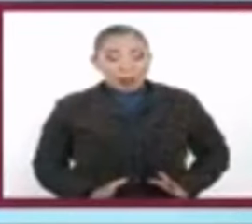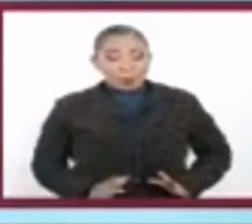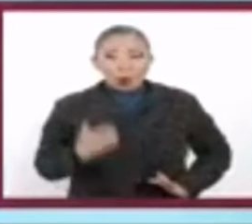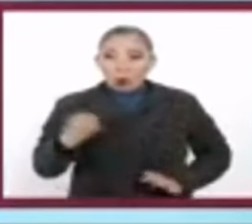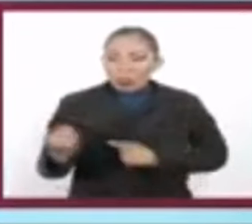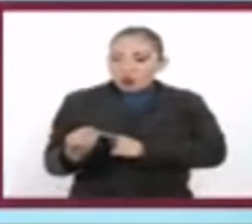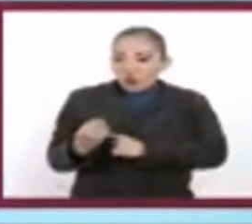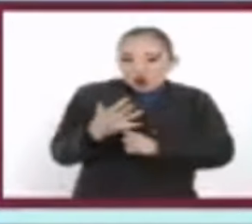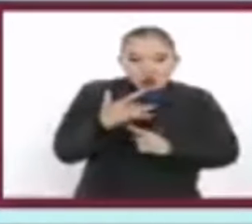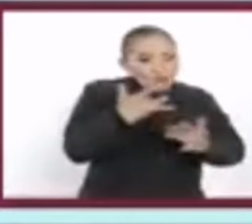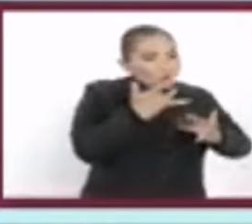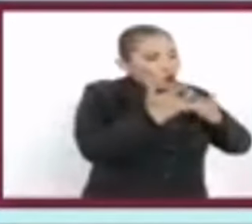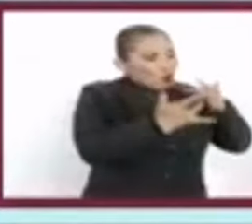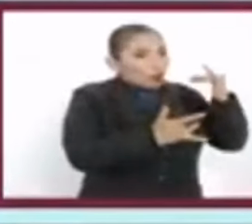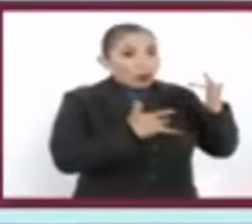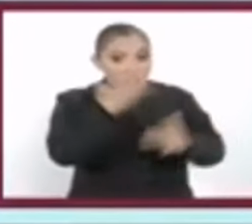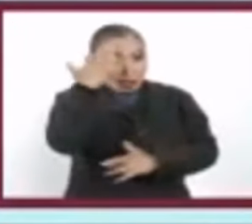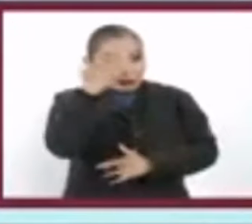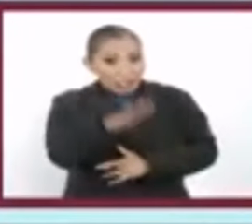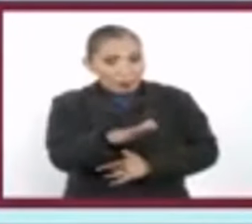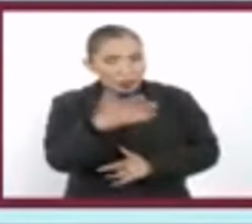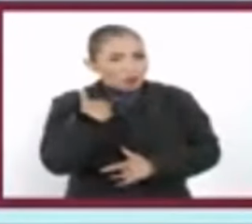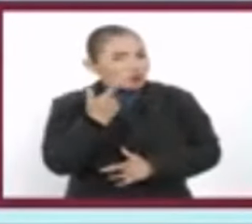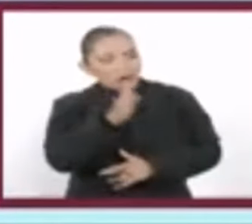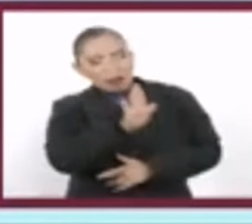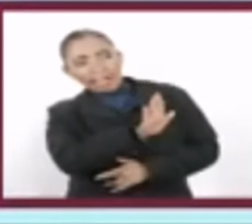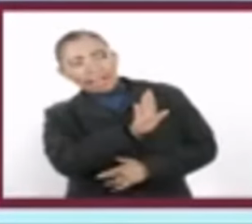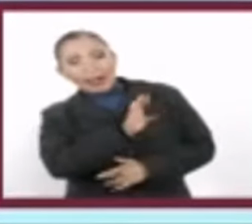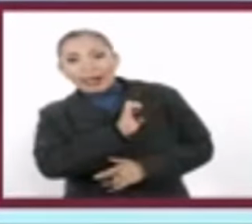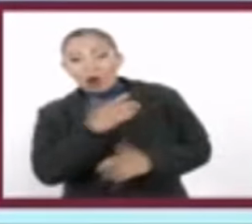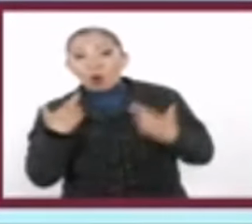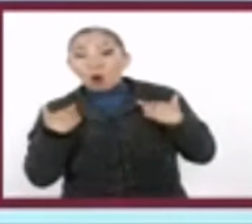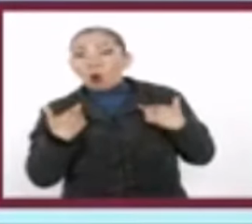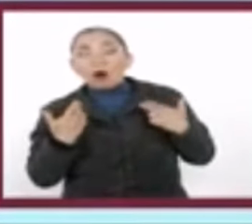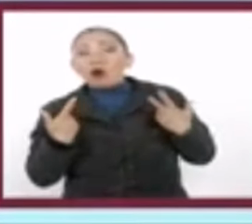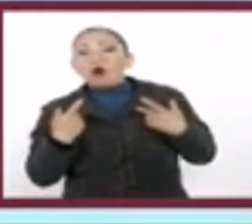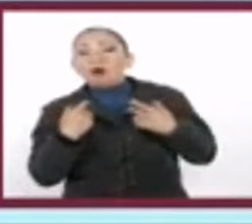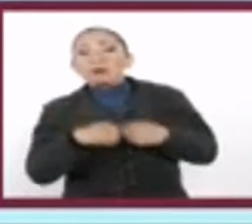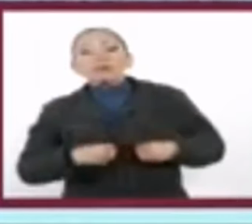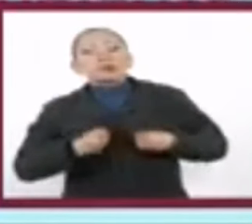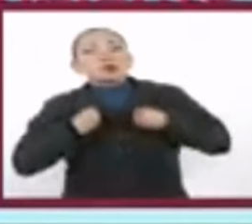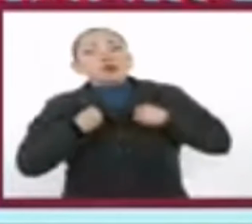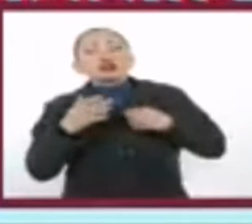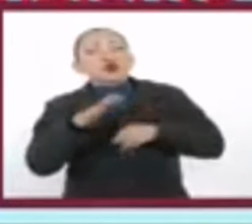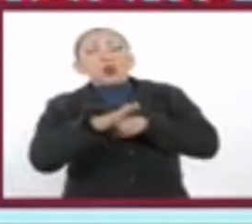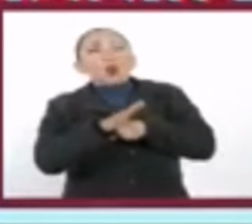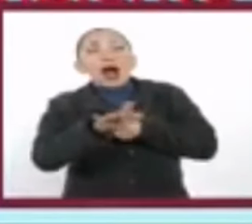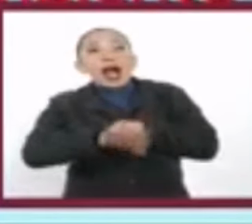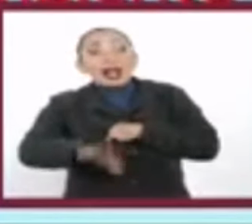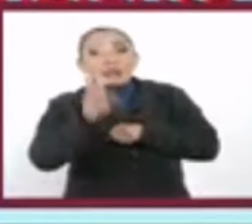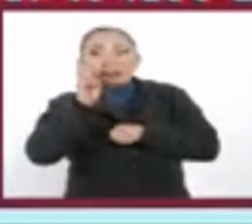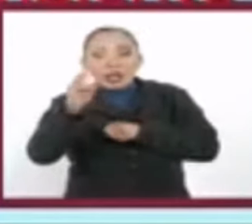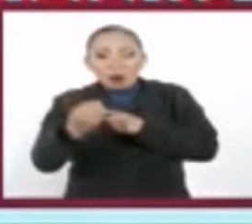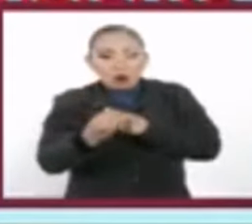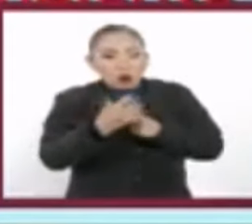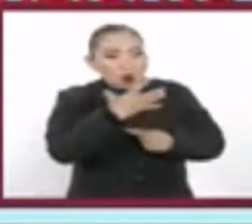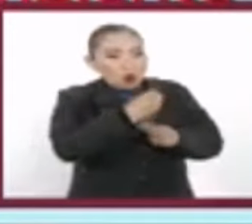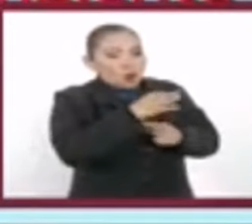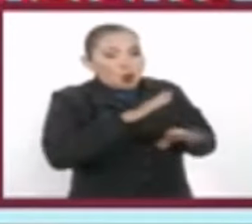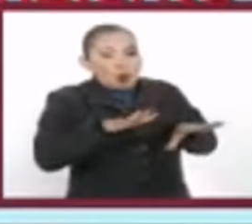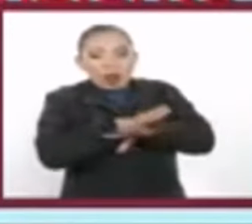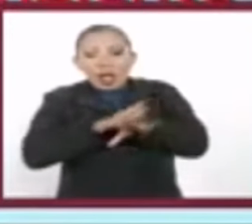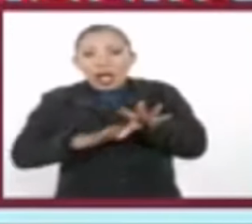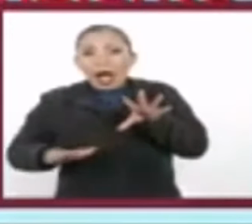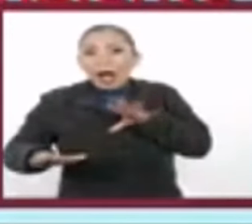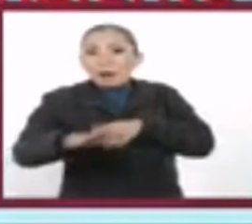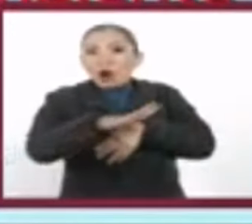diversos estímulos. Como saben, una característica de los seres vivos es la capacidad de responder a los estímulos o